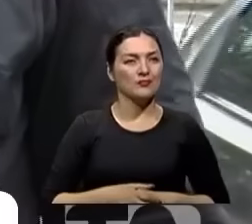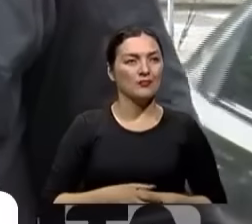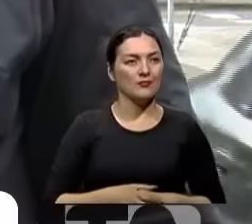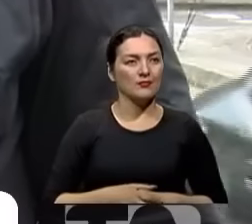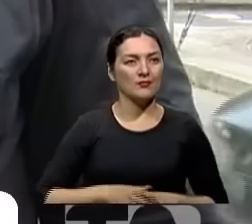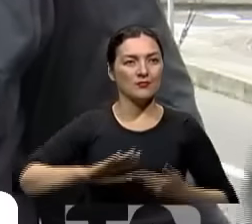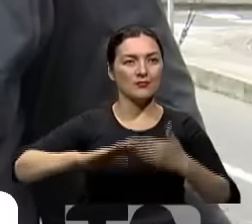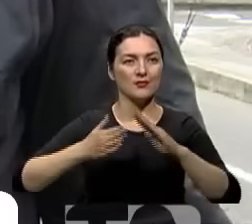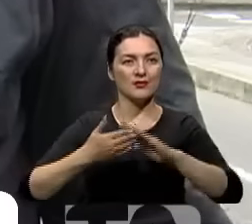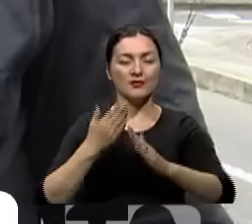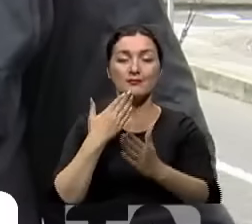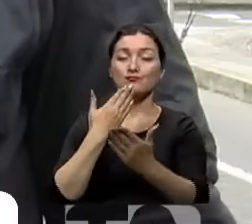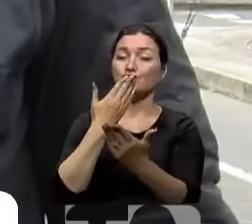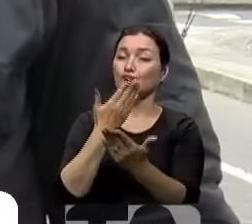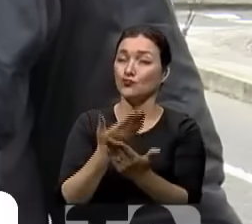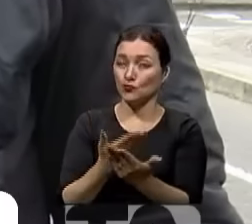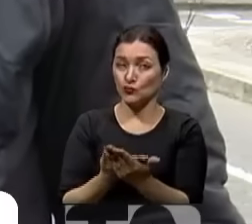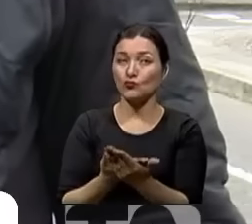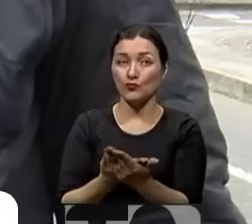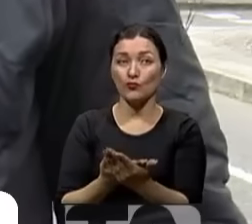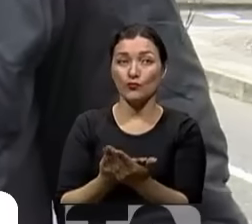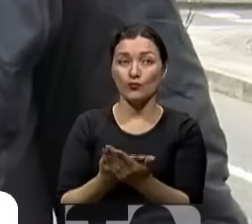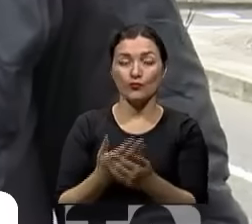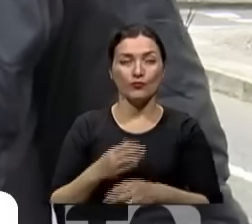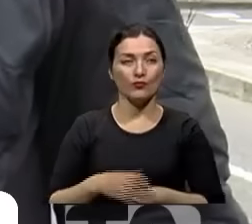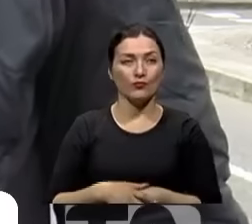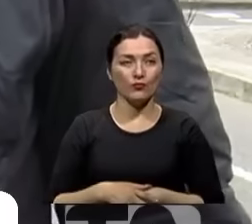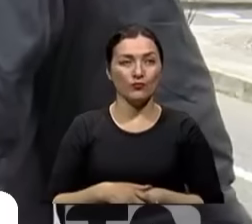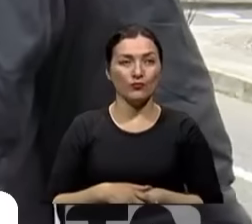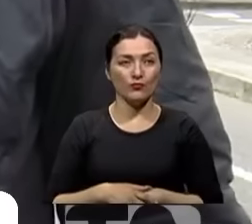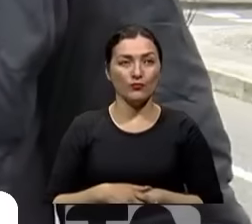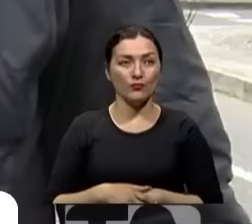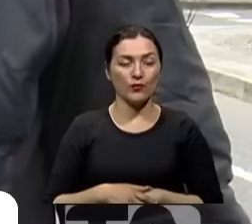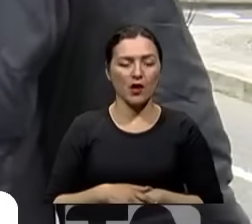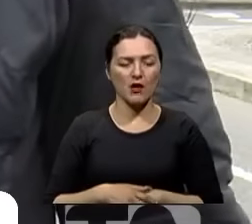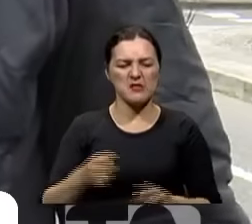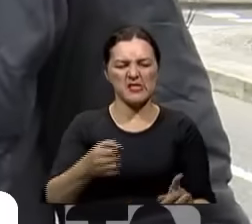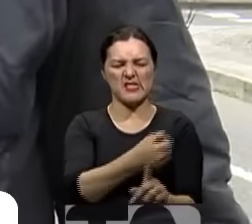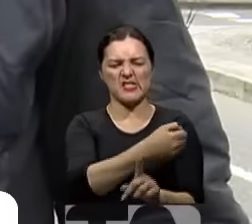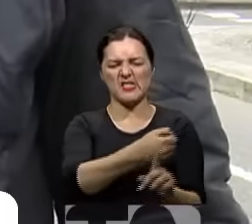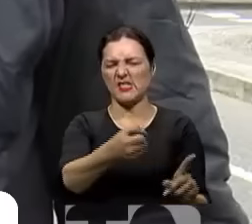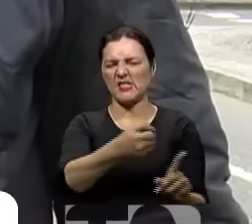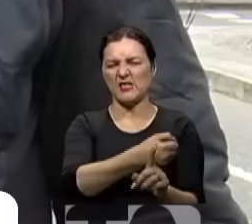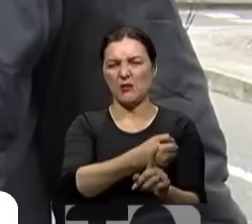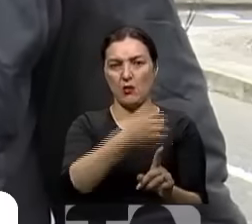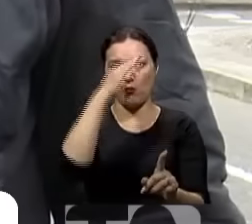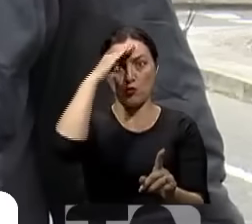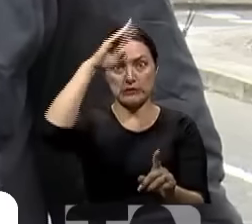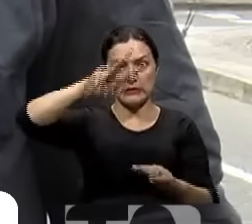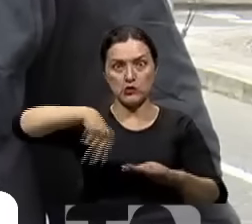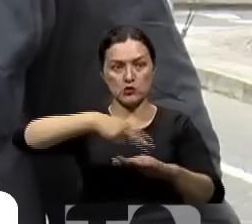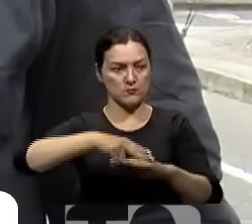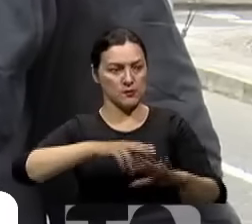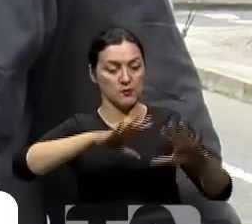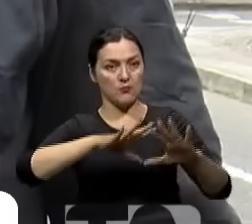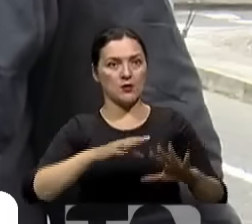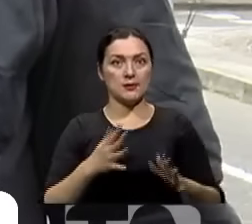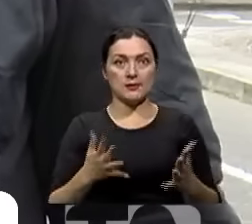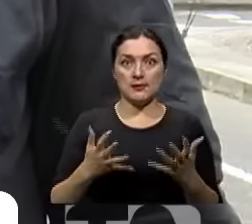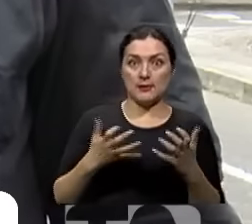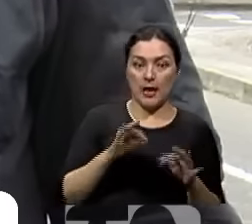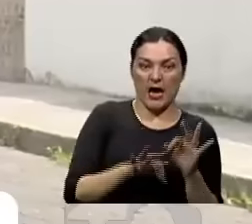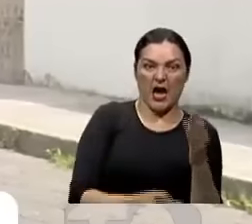comunidad también que salió y le pegaron. ¿Se lo llevó la policía? Ajá, y después se lo llevó la policía antes de quemarlo porque lo